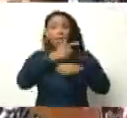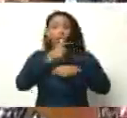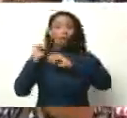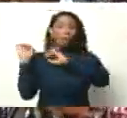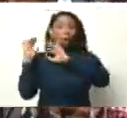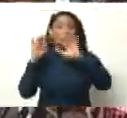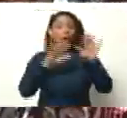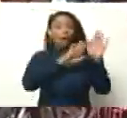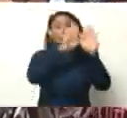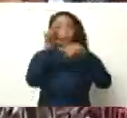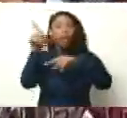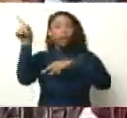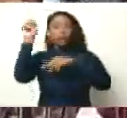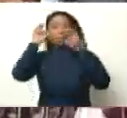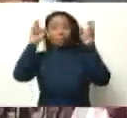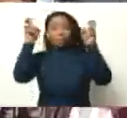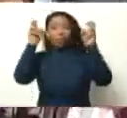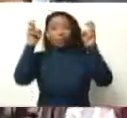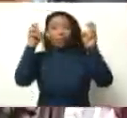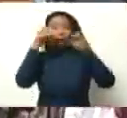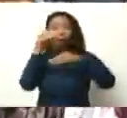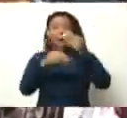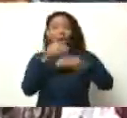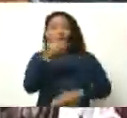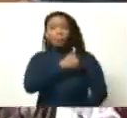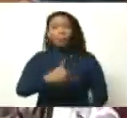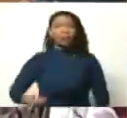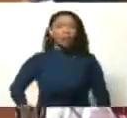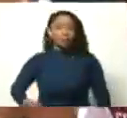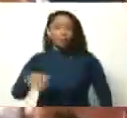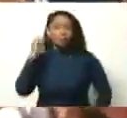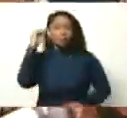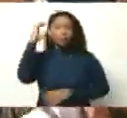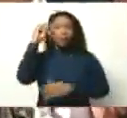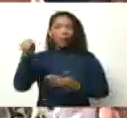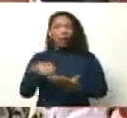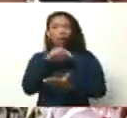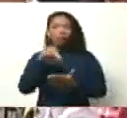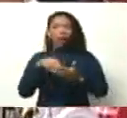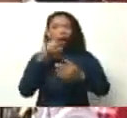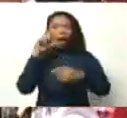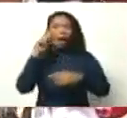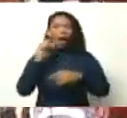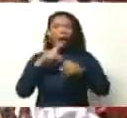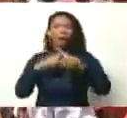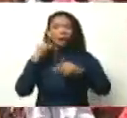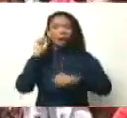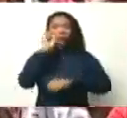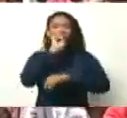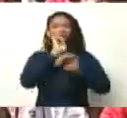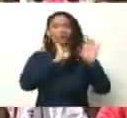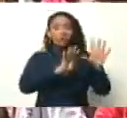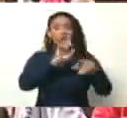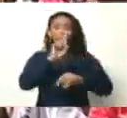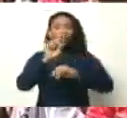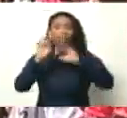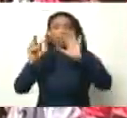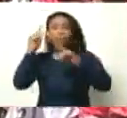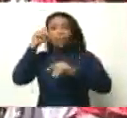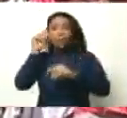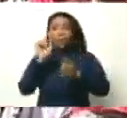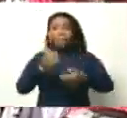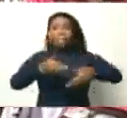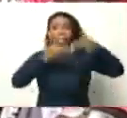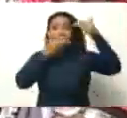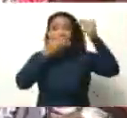para apoyar esta causa. Ha dicho el presidente del Parlamento Nacional que Alex Saab tiene 917 días